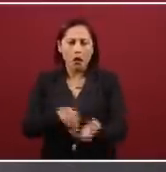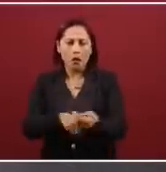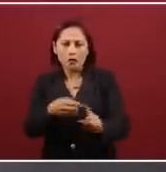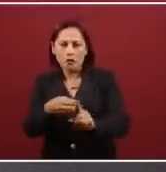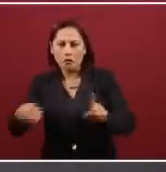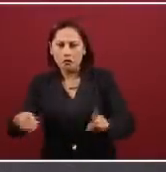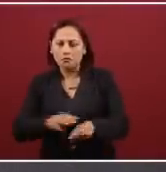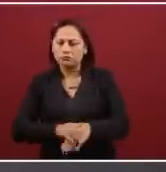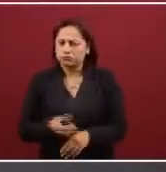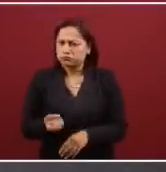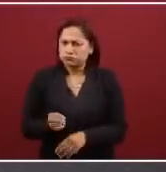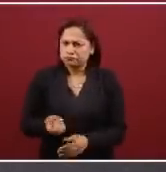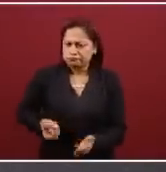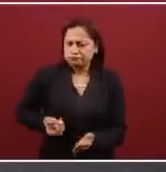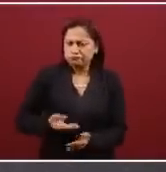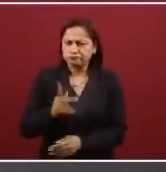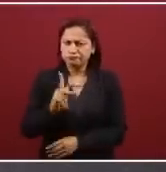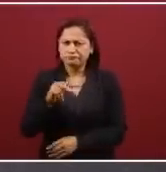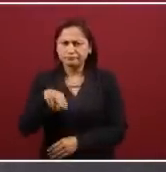No